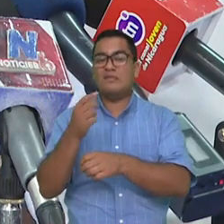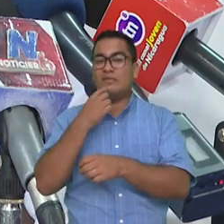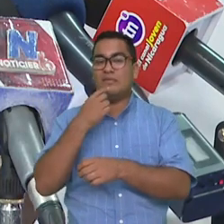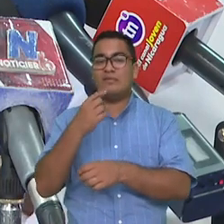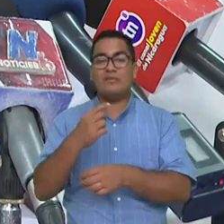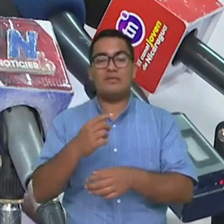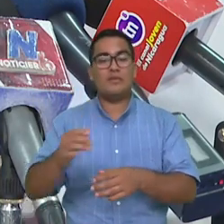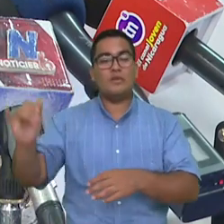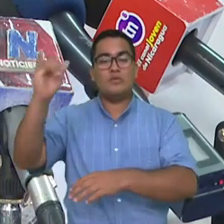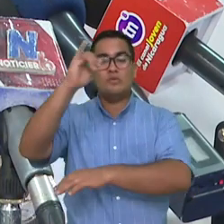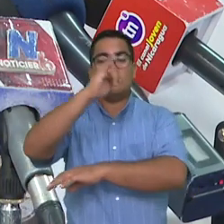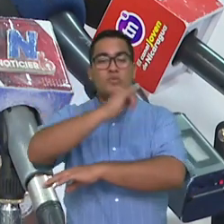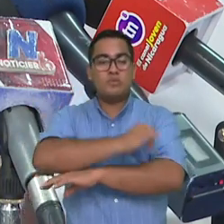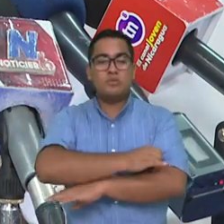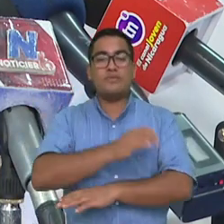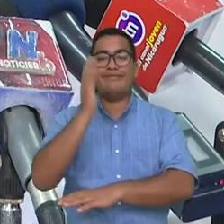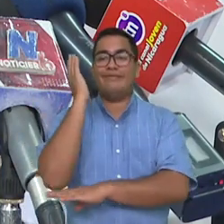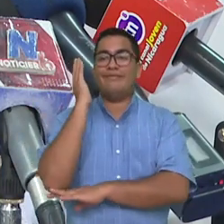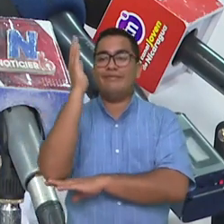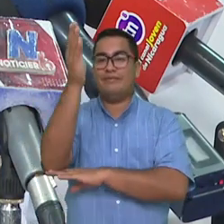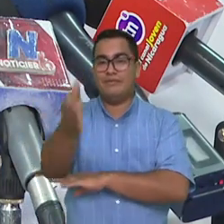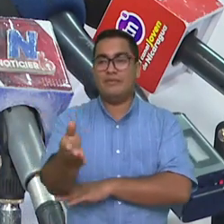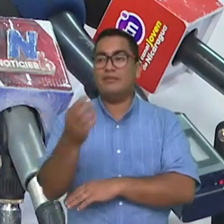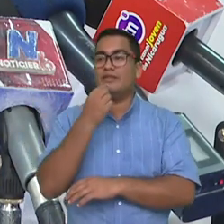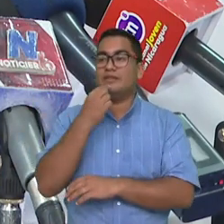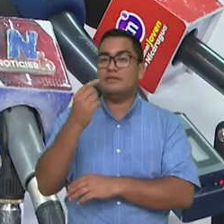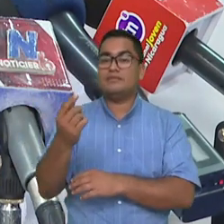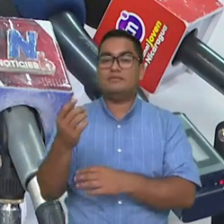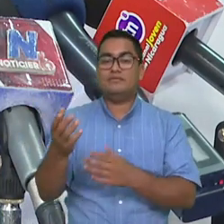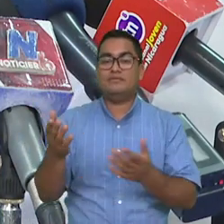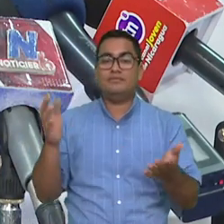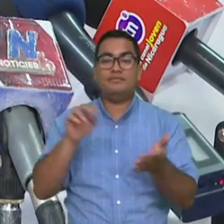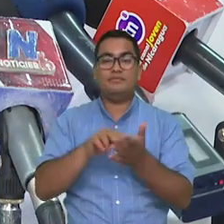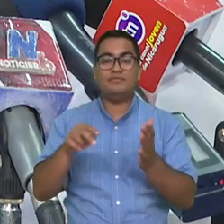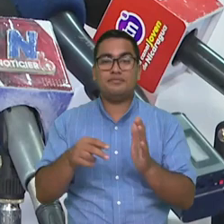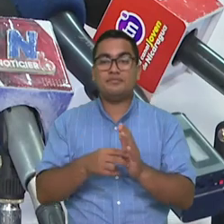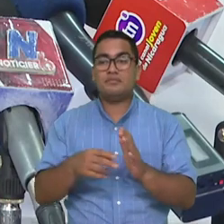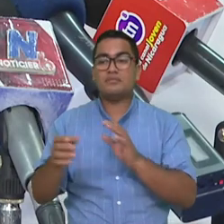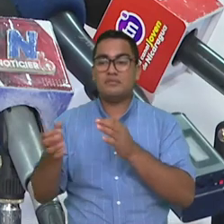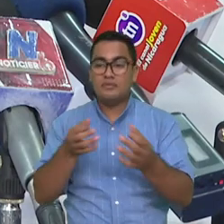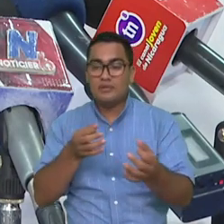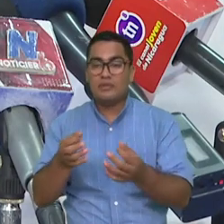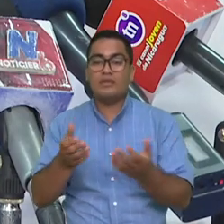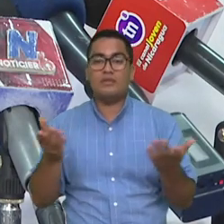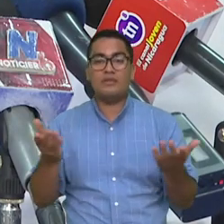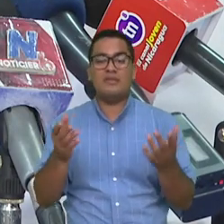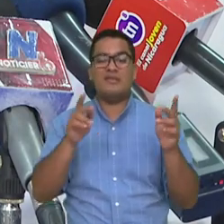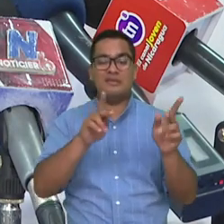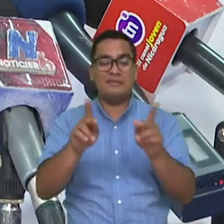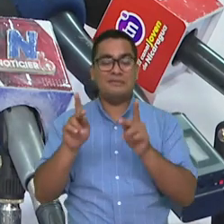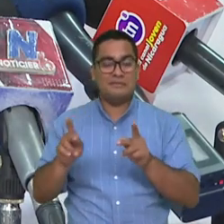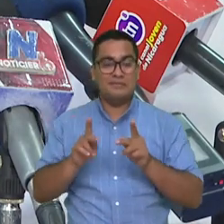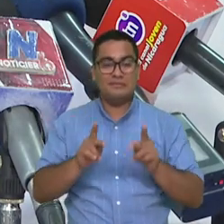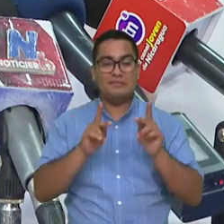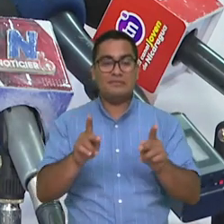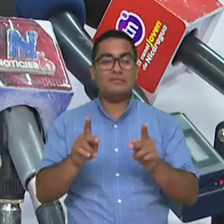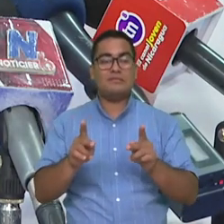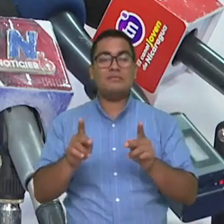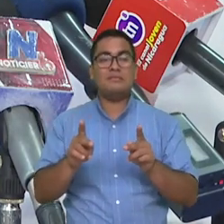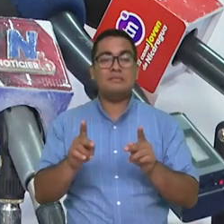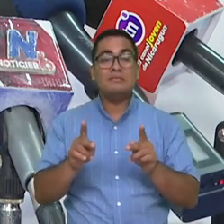los aeropuertos, en los puntos de entrada, donde se les está haciendo la comunicación a todos los pasajeros en